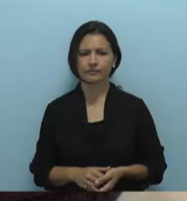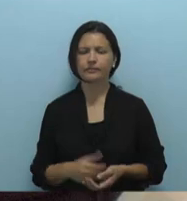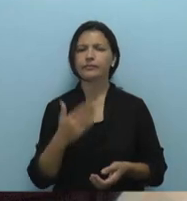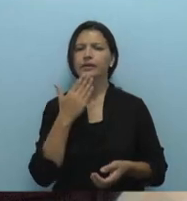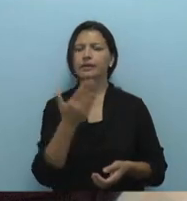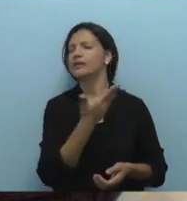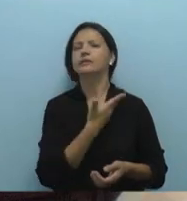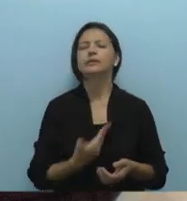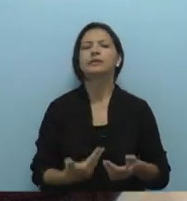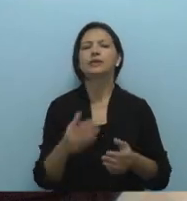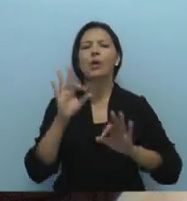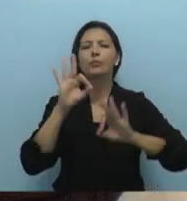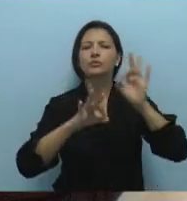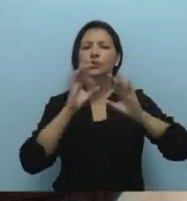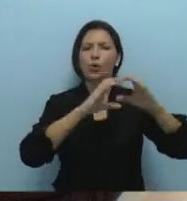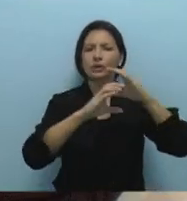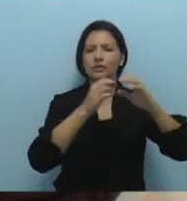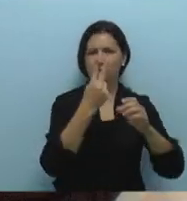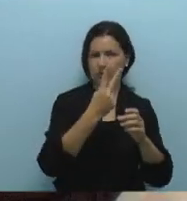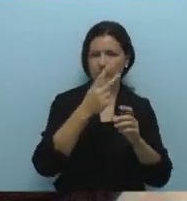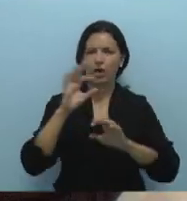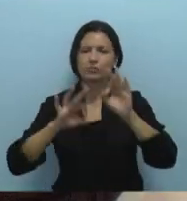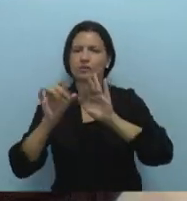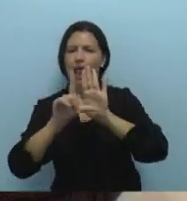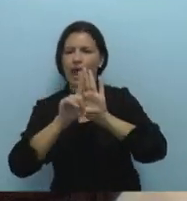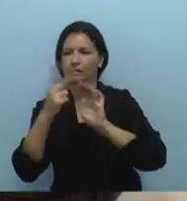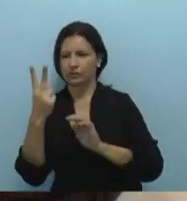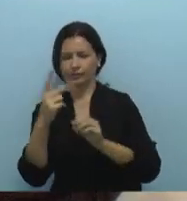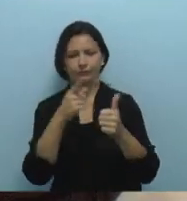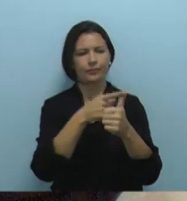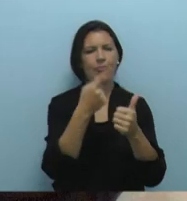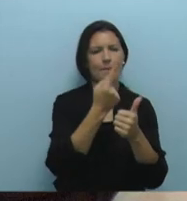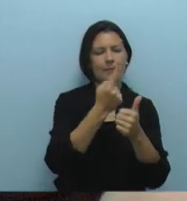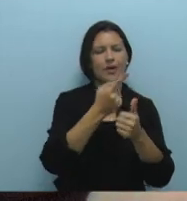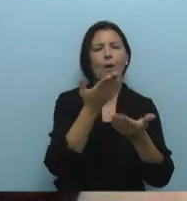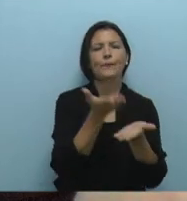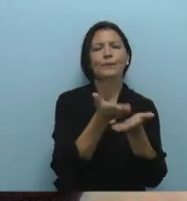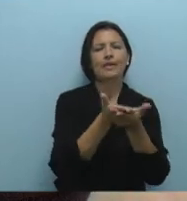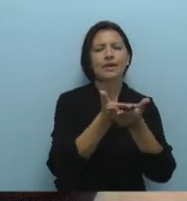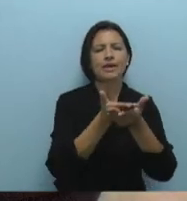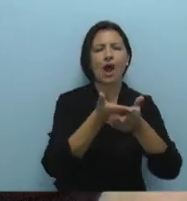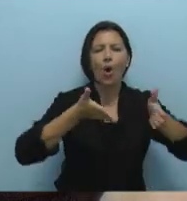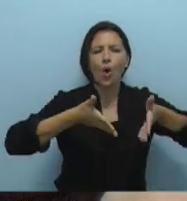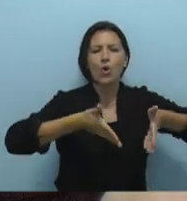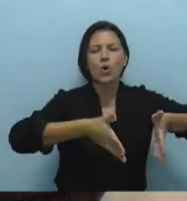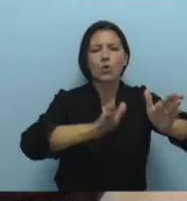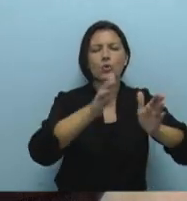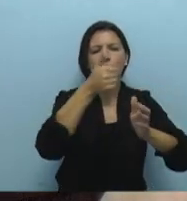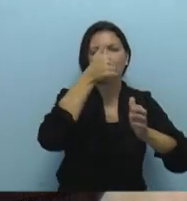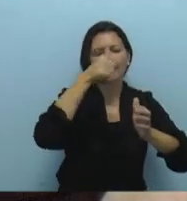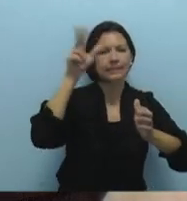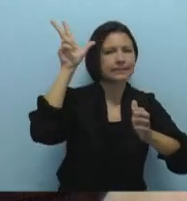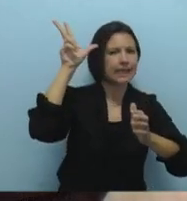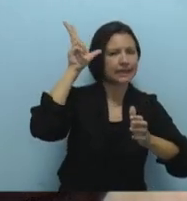dos proyectos de comunicación y dos proyectos de ley. Uno, solicitando la pavimentación de la ruta 68S entre Grutli